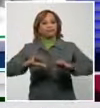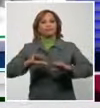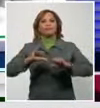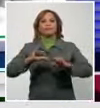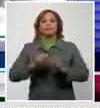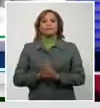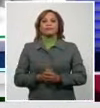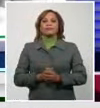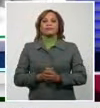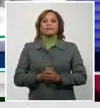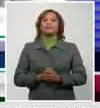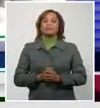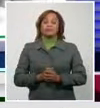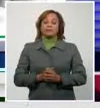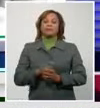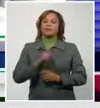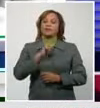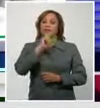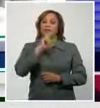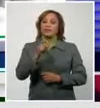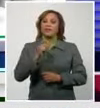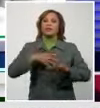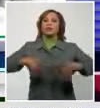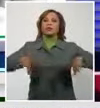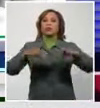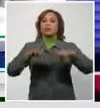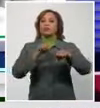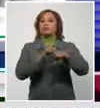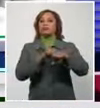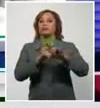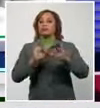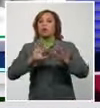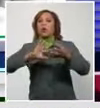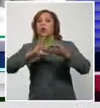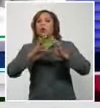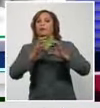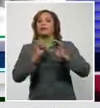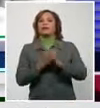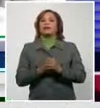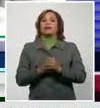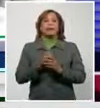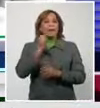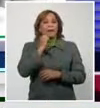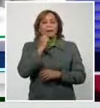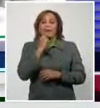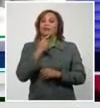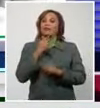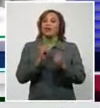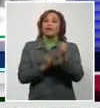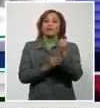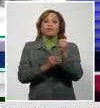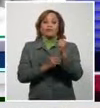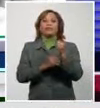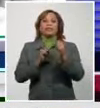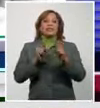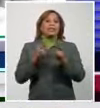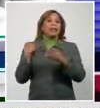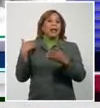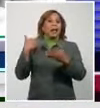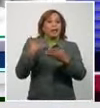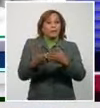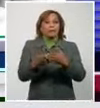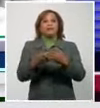7 críticos. Tensa la situación en estos momentos, muy complicada, es la más tensa vivida por los cubanos desde el inicio de la